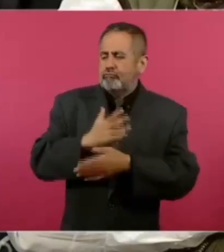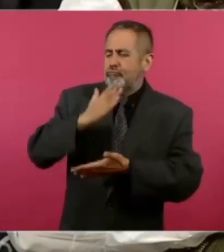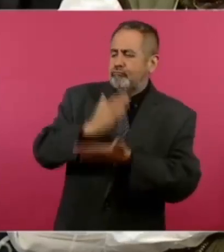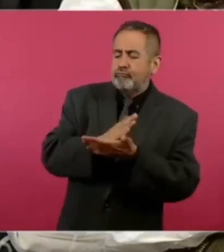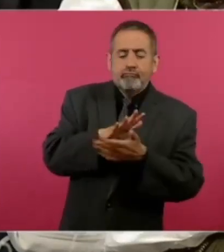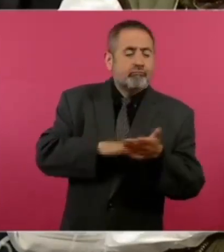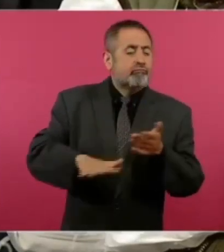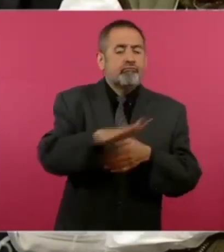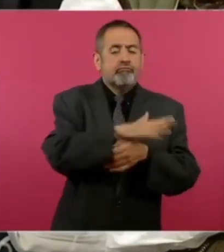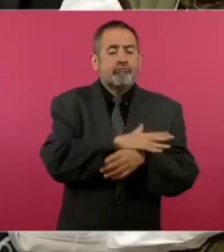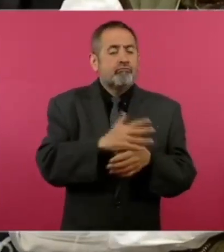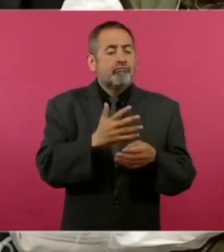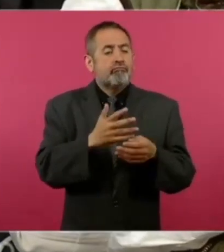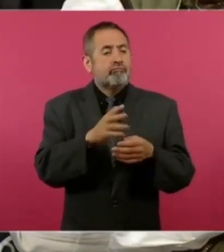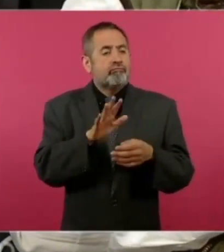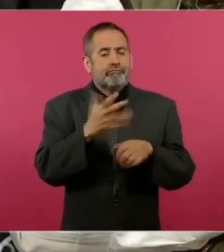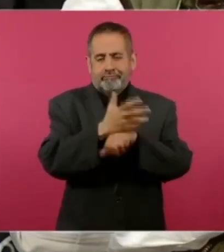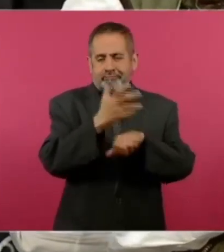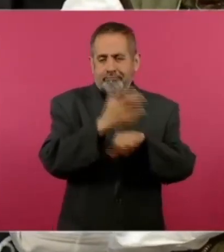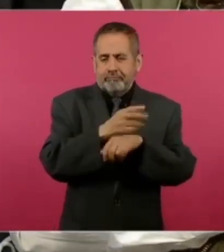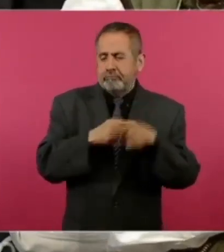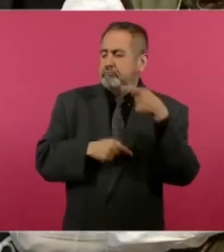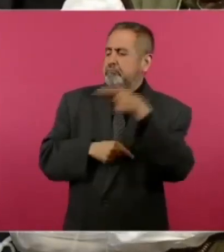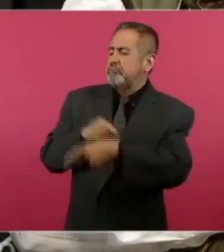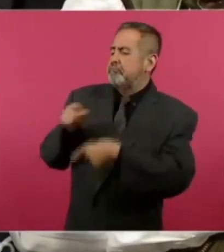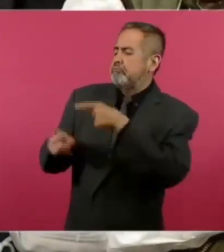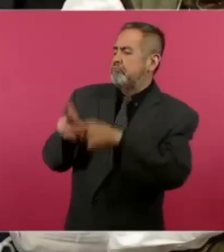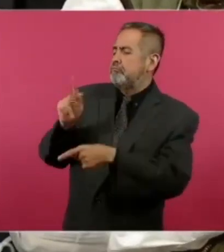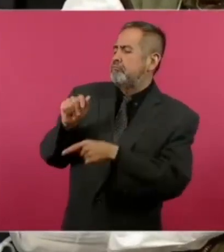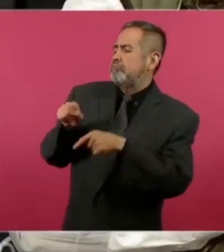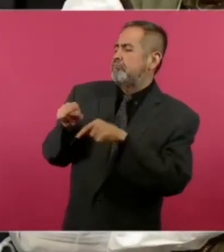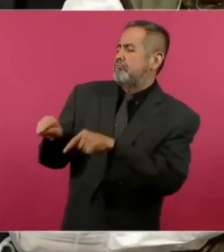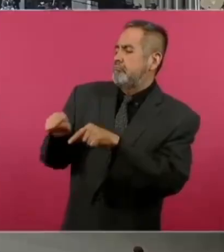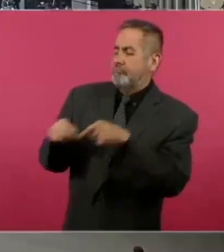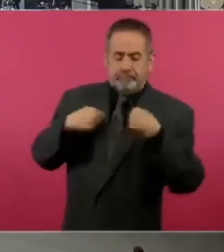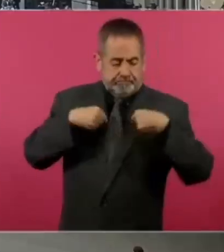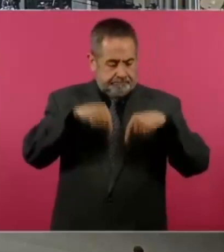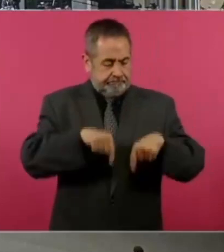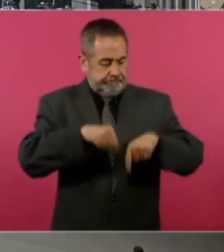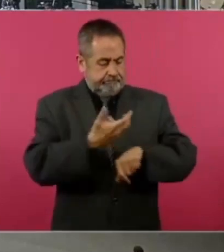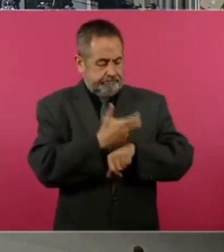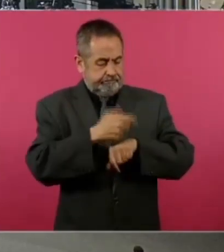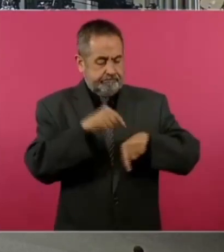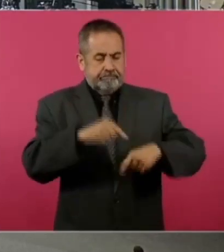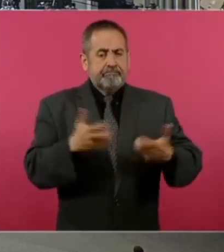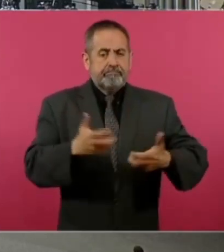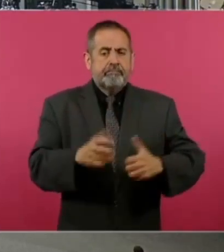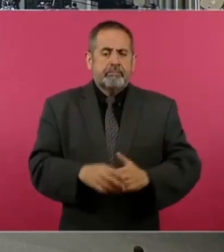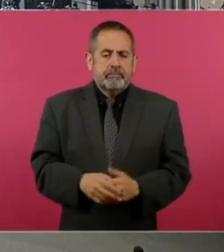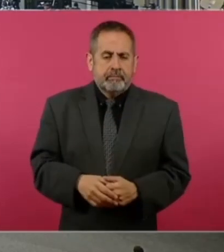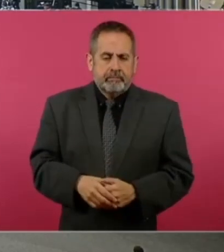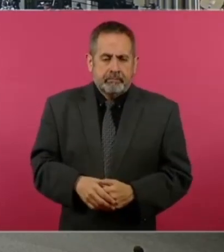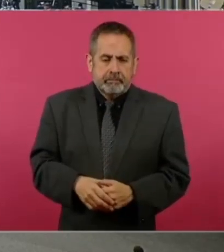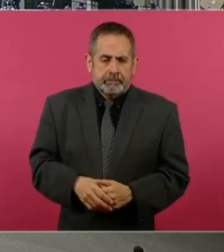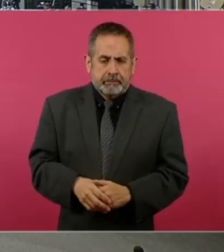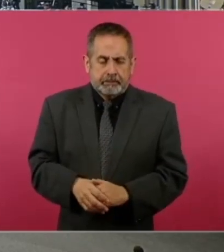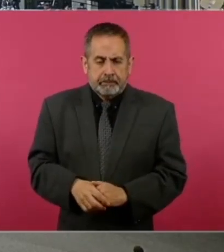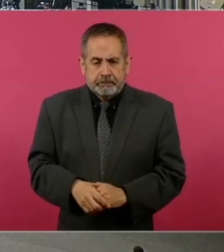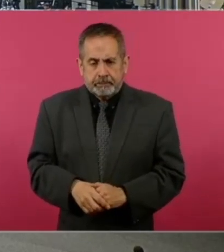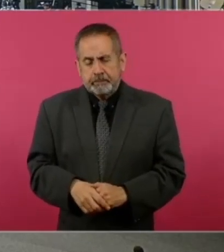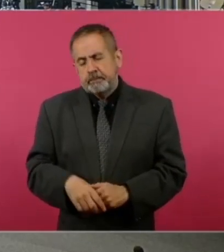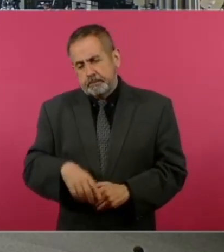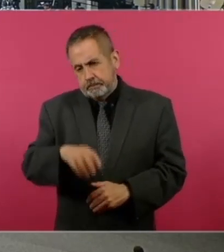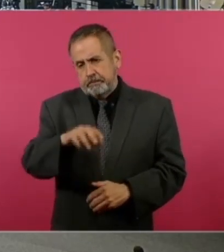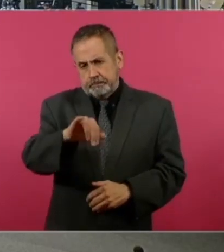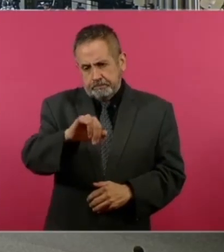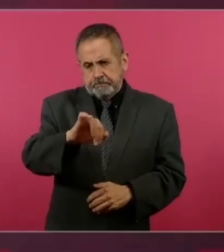territorio, más allá de lo que siempre expone en torno a planes que tiene para México dentro de nuestro territorio. Sí están trabajando ellos, porque es